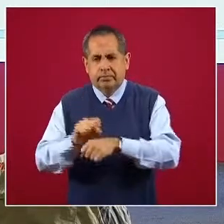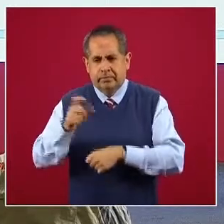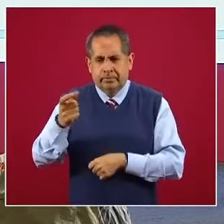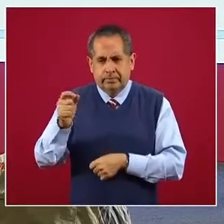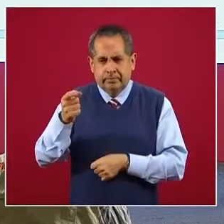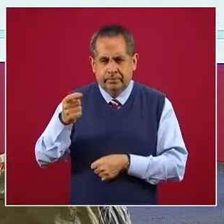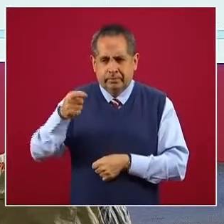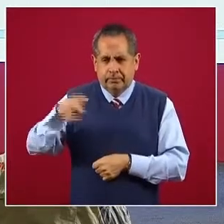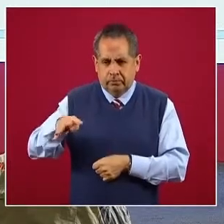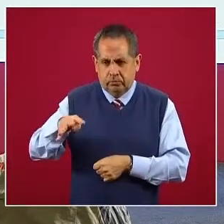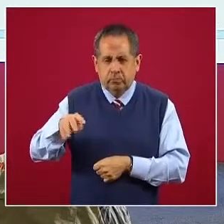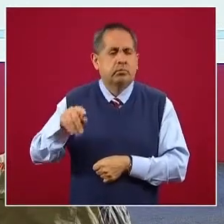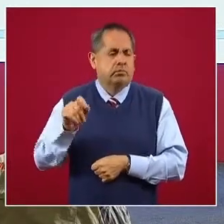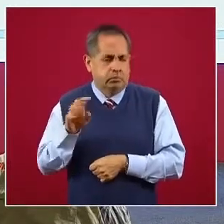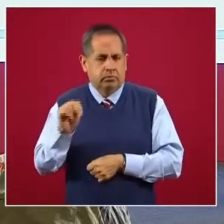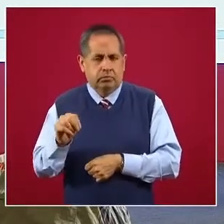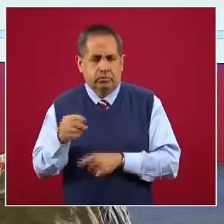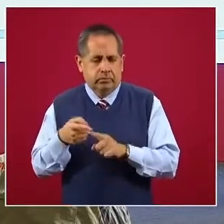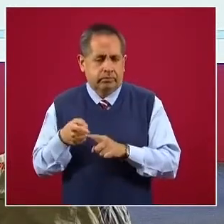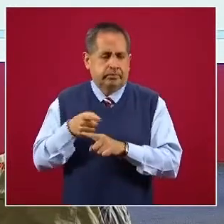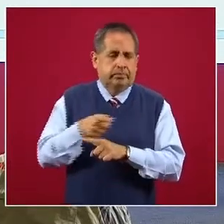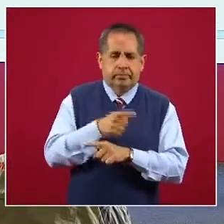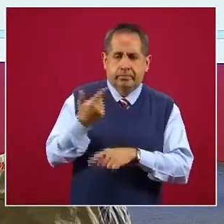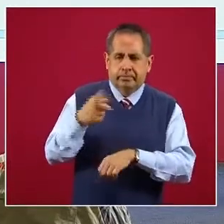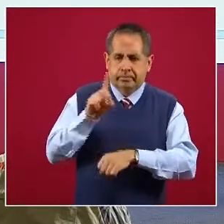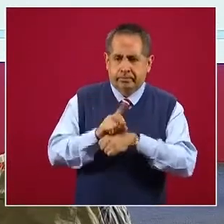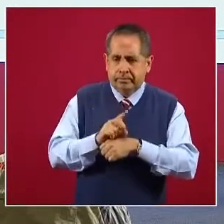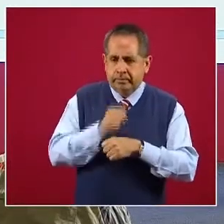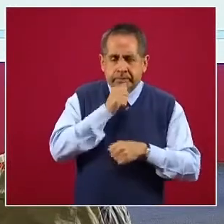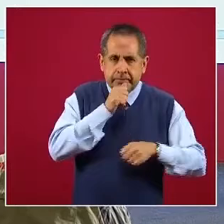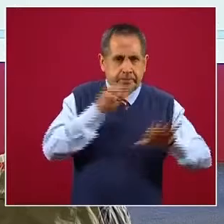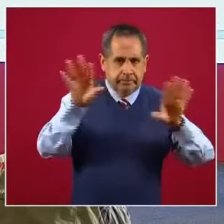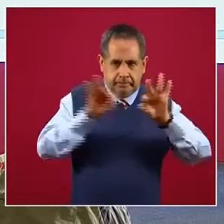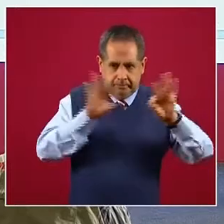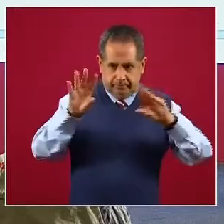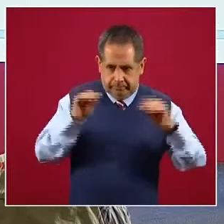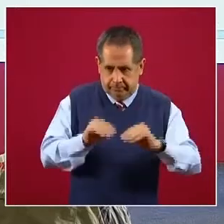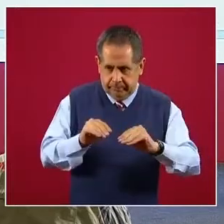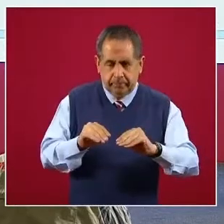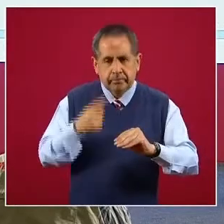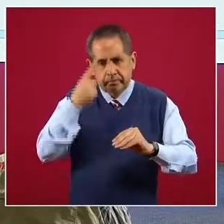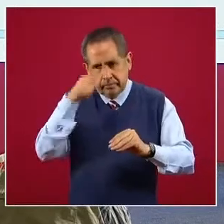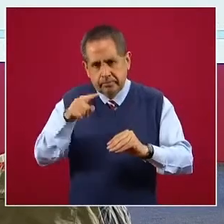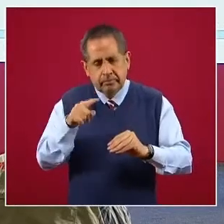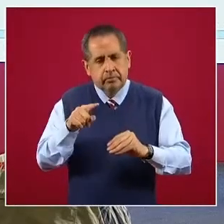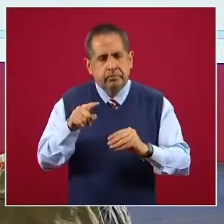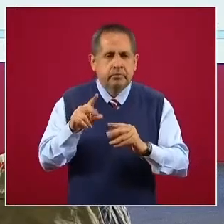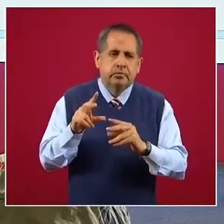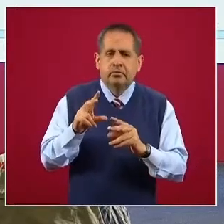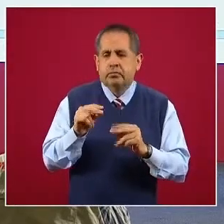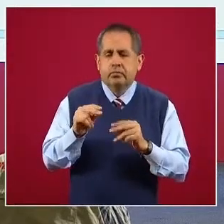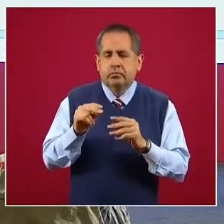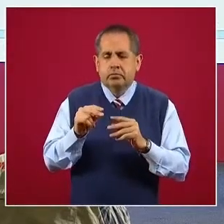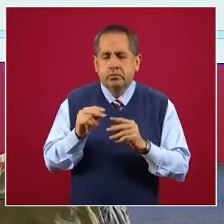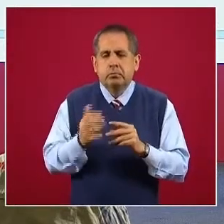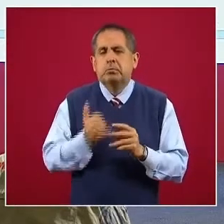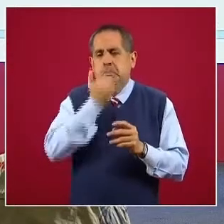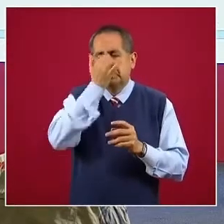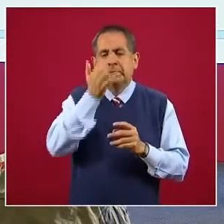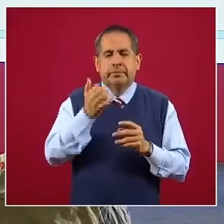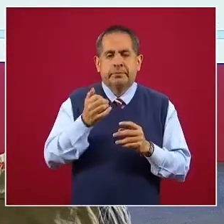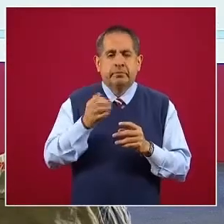por lo tanto siempre dejamos 7 días que no graficamos para no tener una